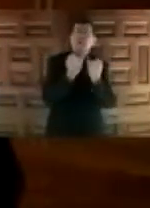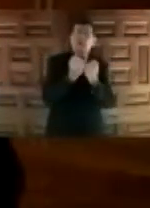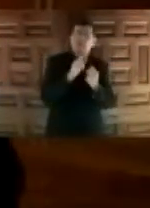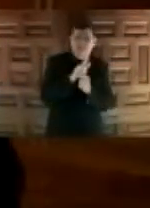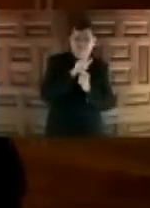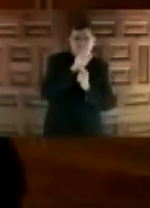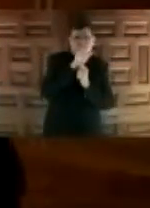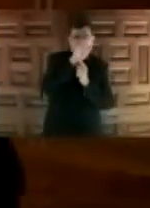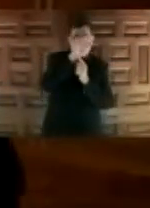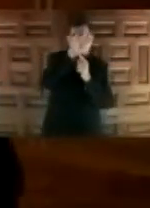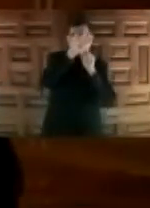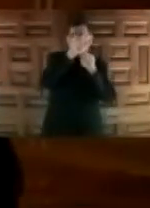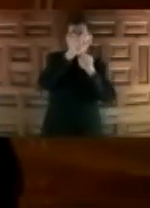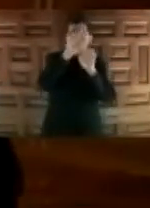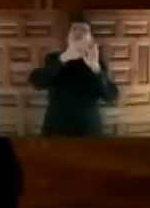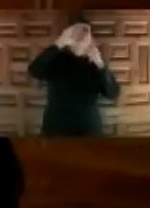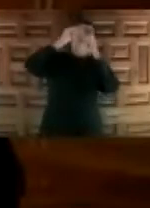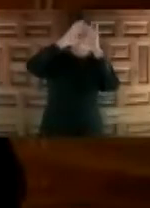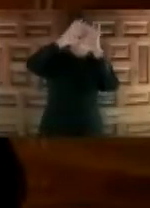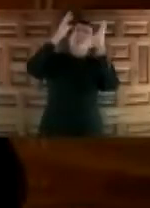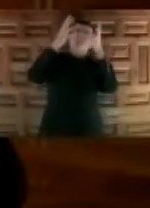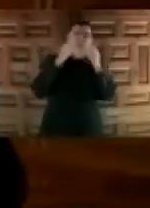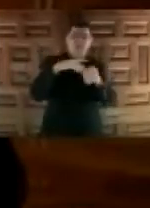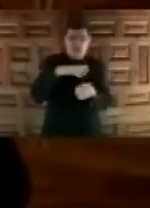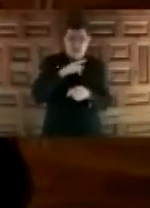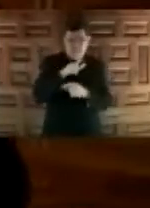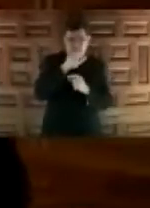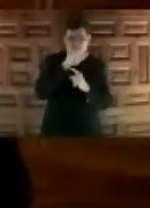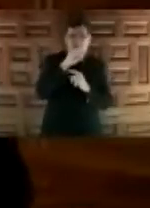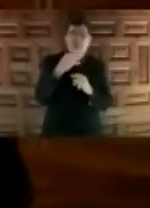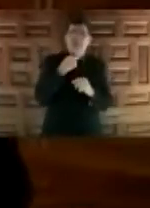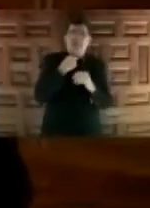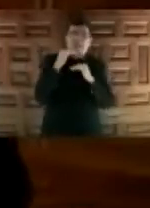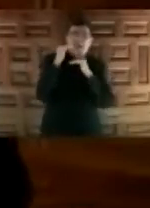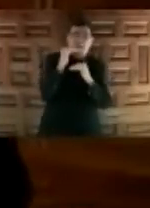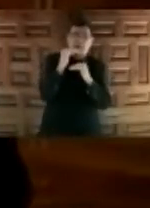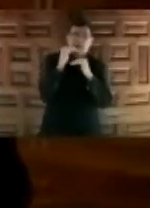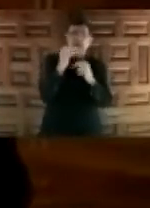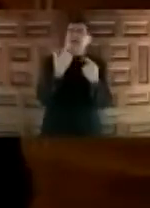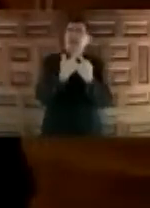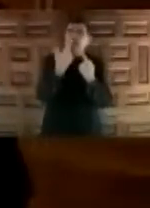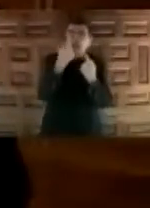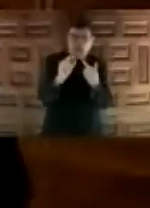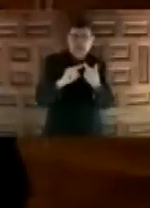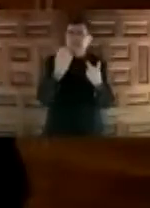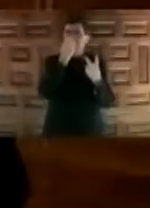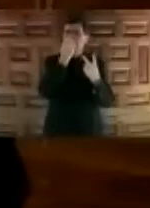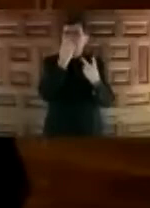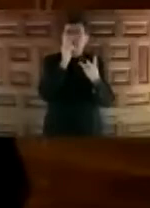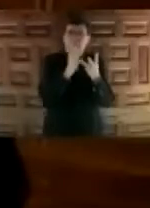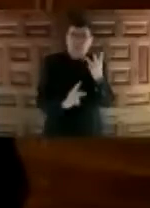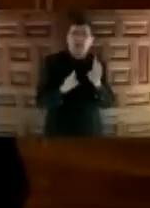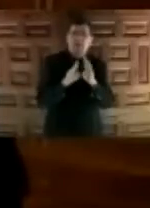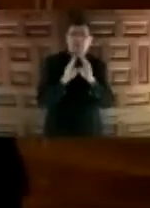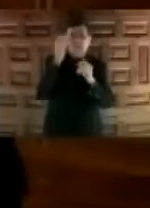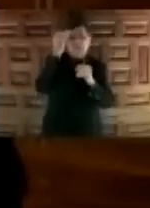vuelo por el espacio sideral. Esta nave tiene recursos limitados en términos de combustible, alimentos y tiempo